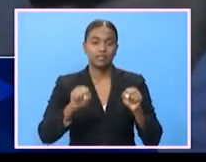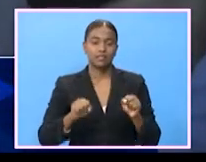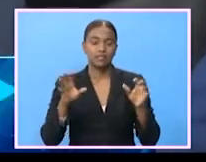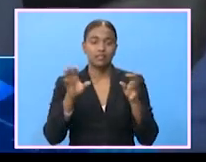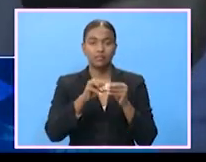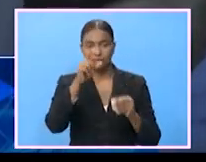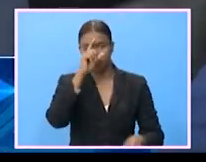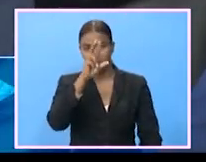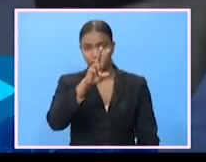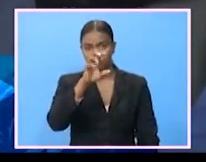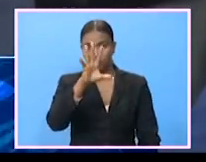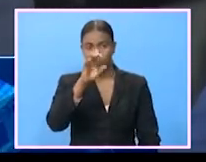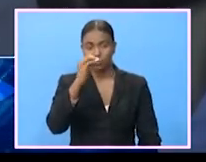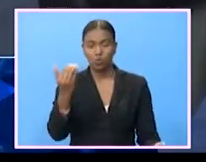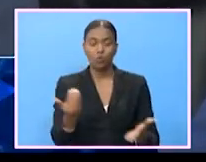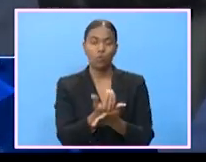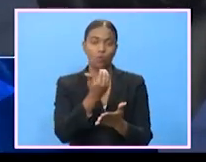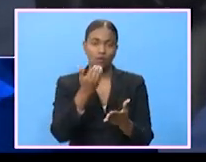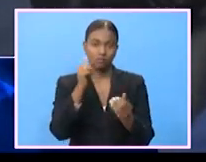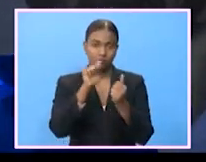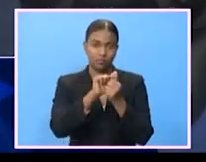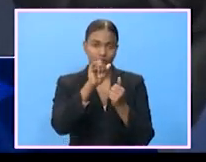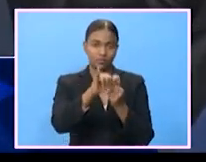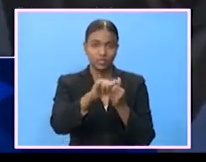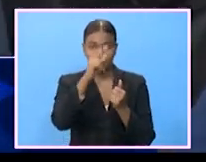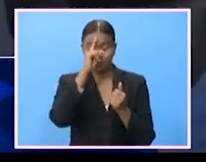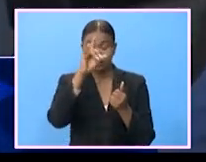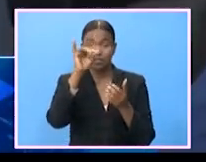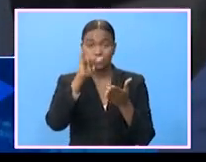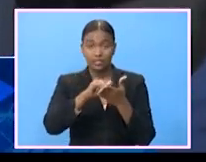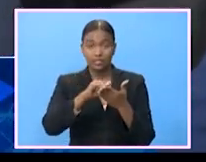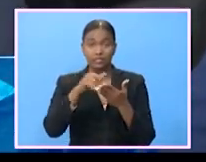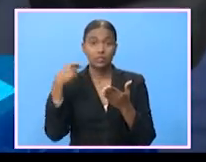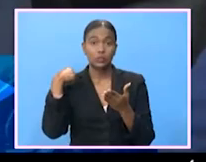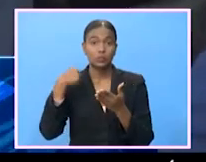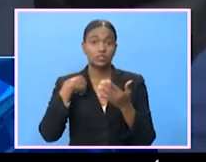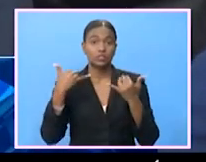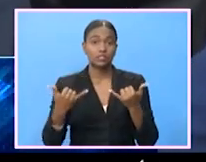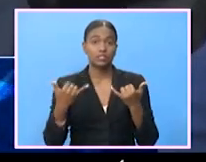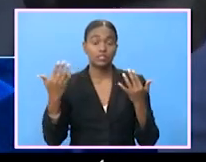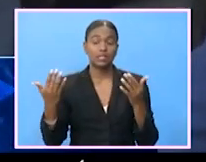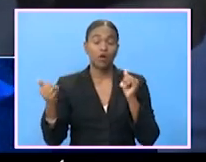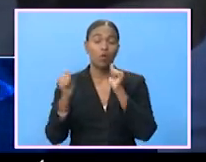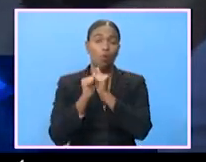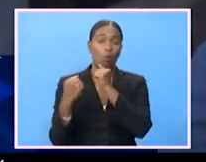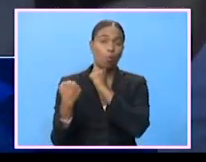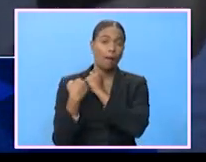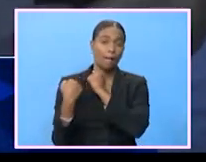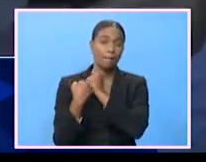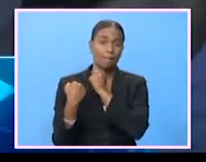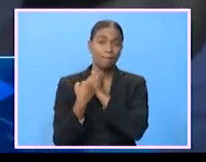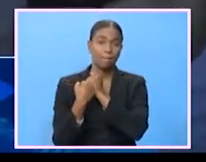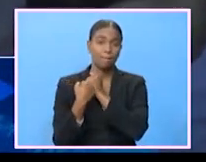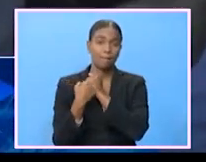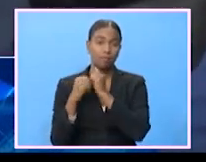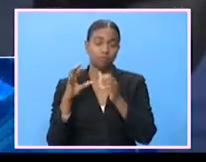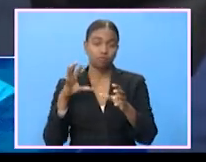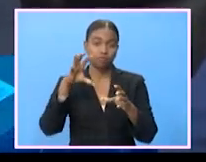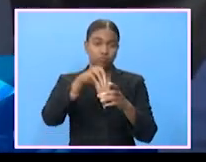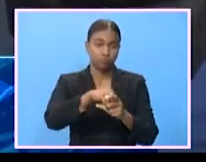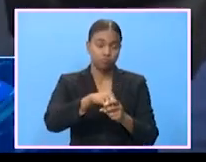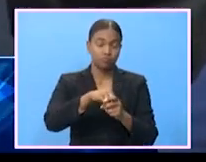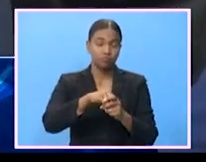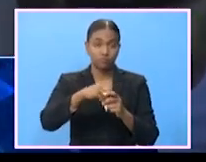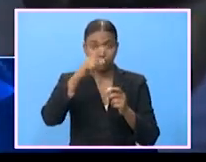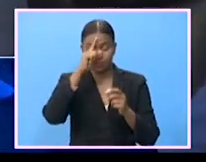de 250 nuevos megavatios. Para eso estamos contando con la colaboración o la integración